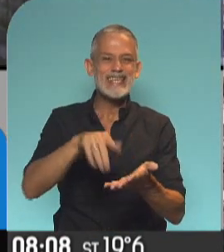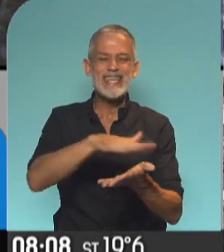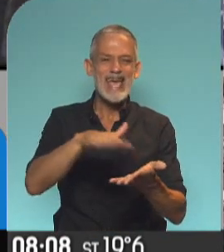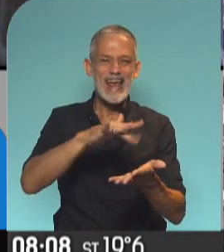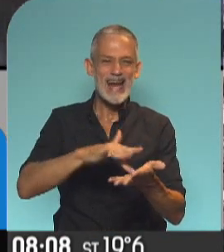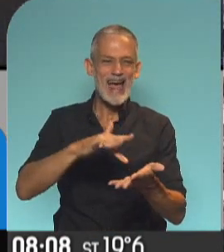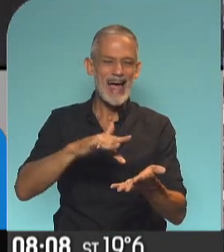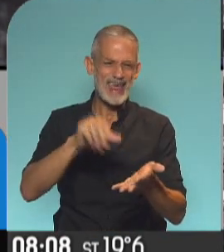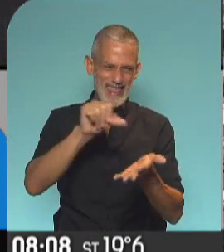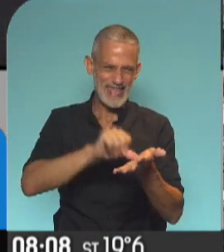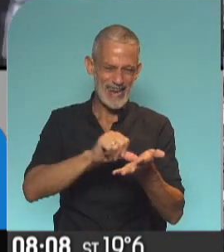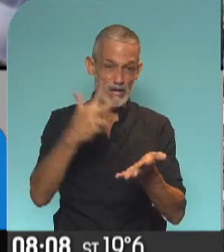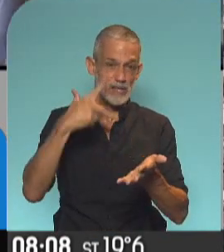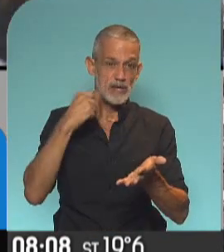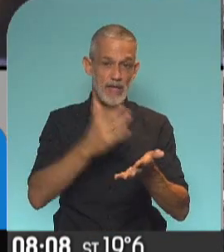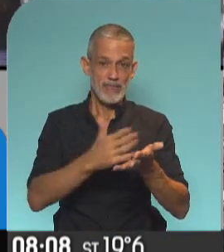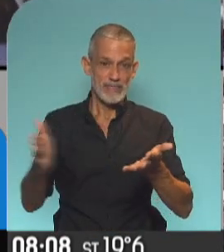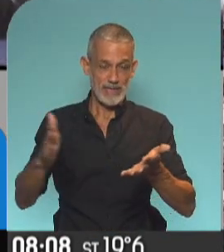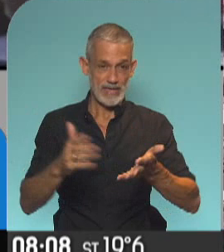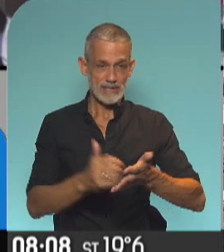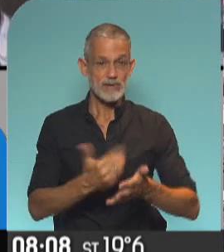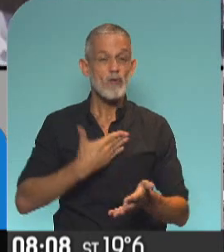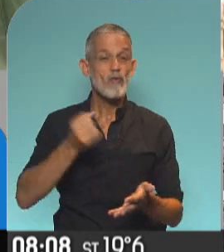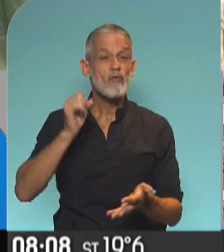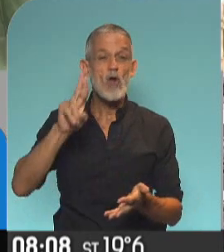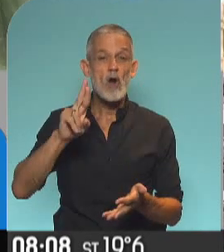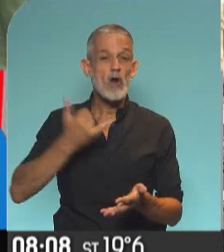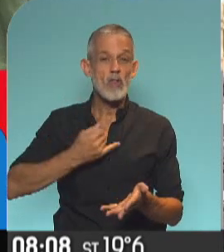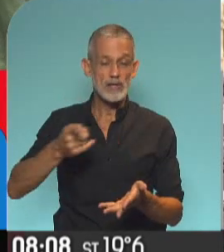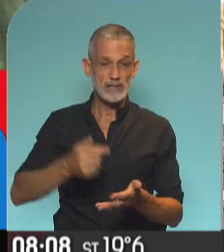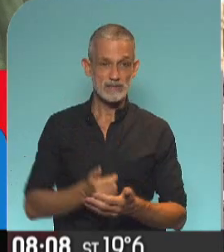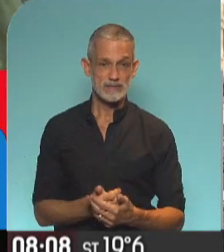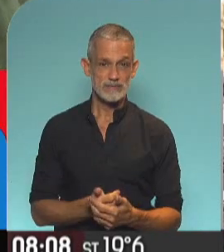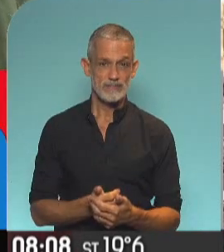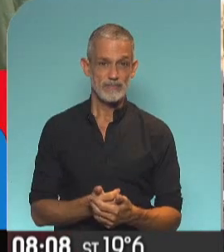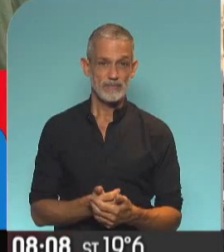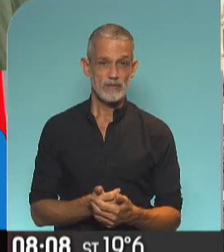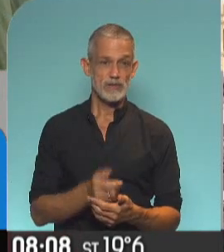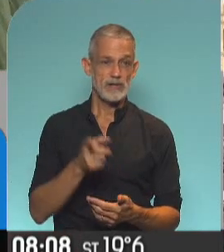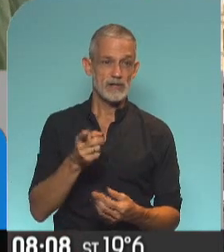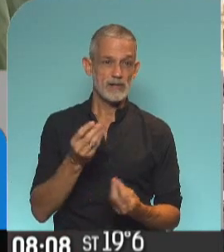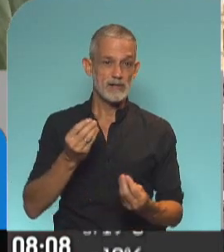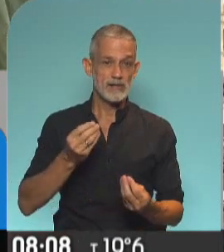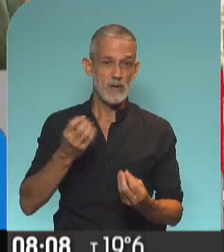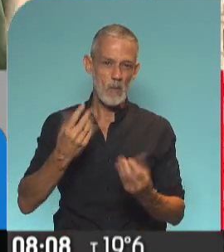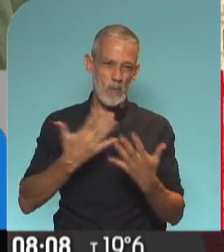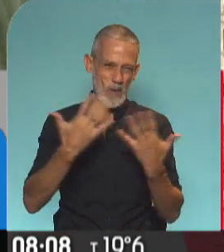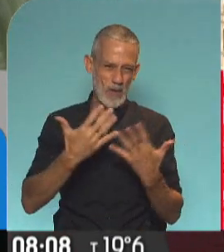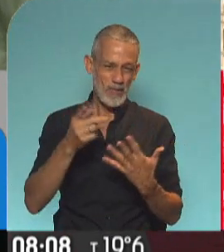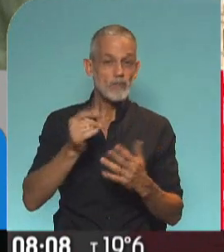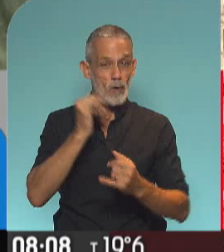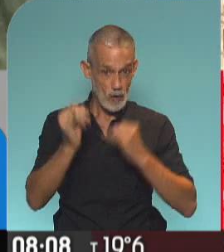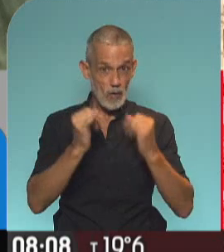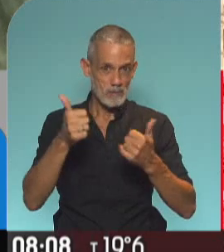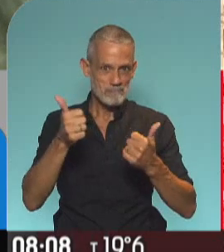durante estos 3 días de visita. Flor, te escuchamos, buen día. Buen día Alejandro, buen día Silvia, lo relataban muy bien allí